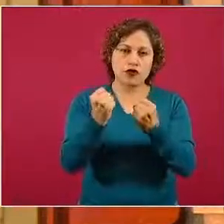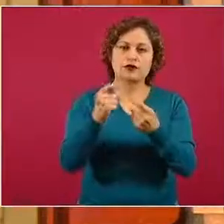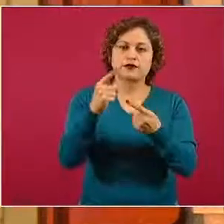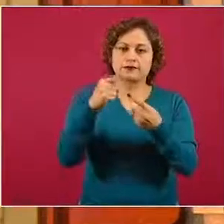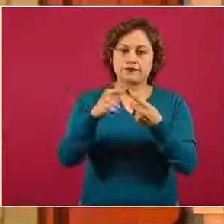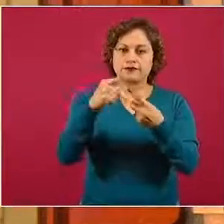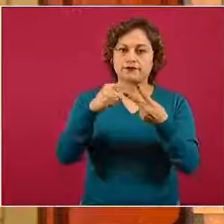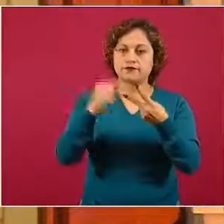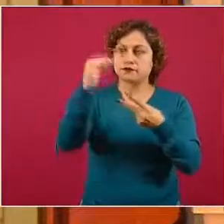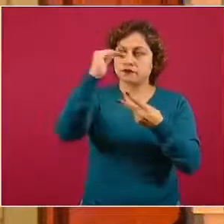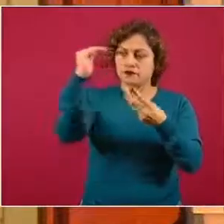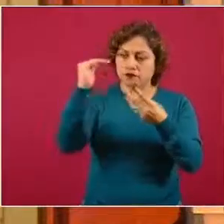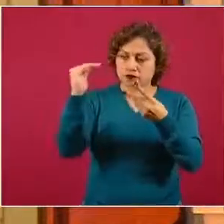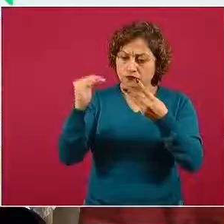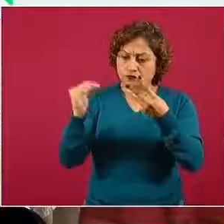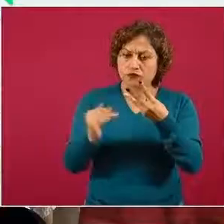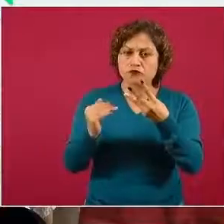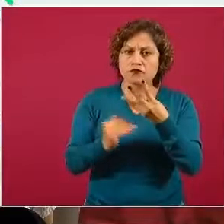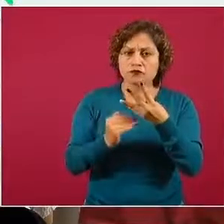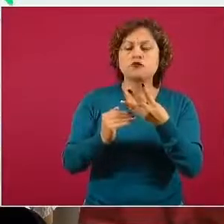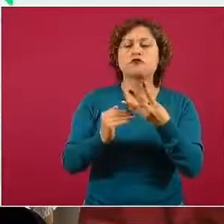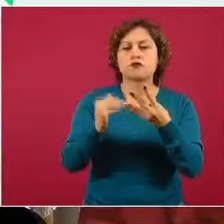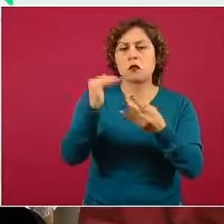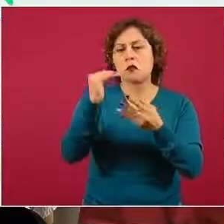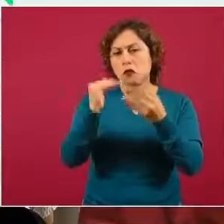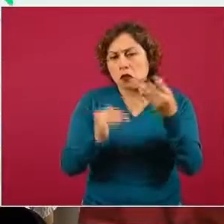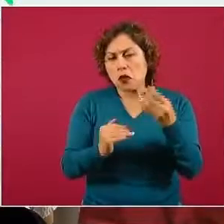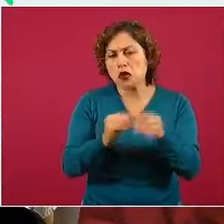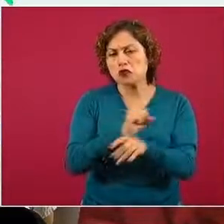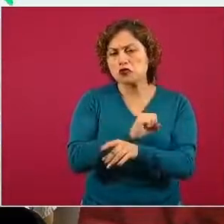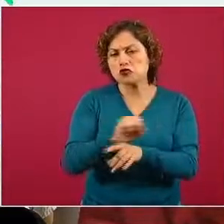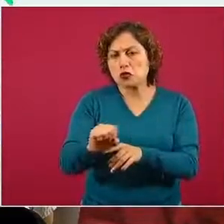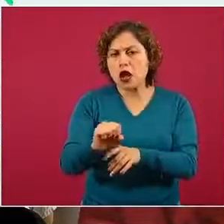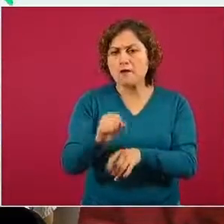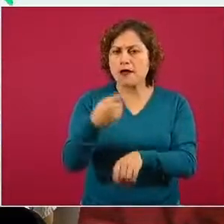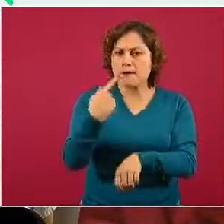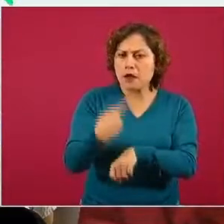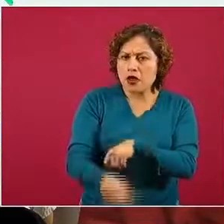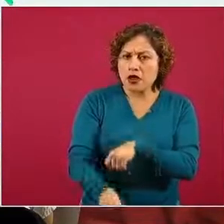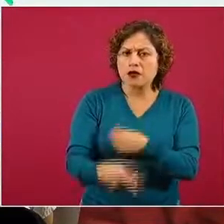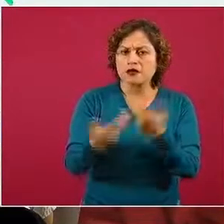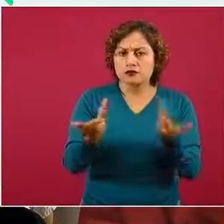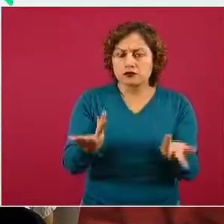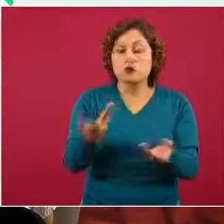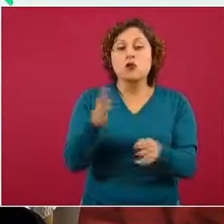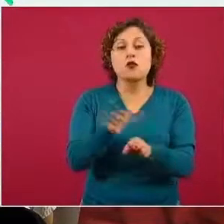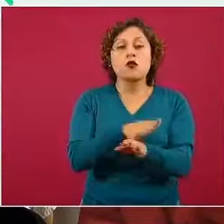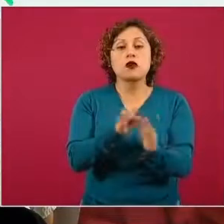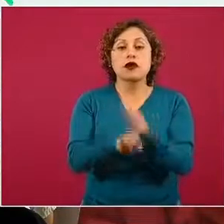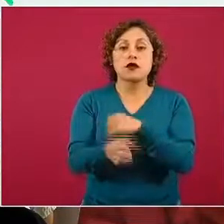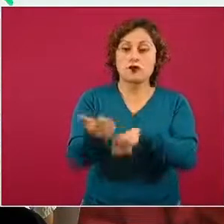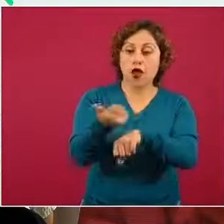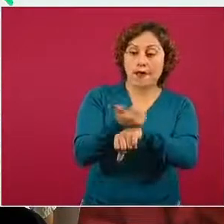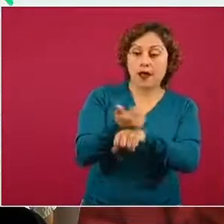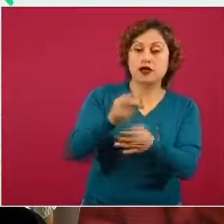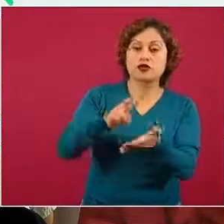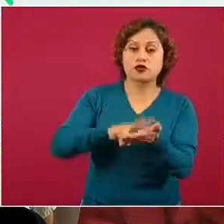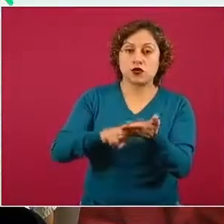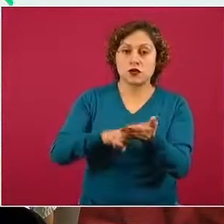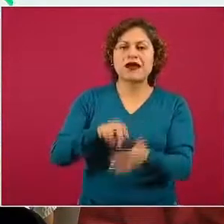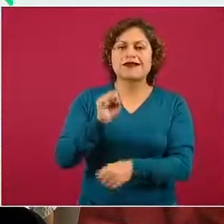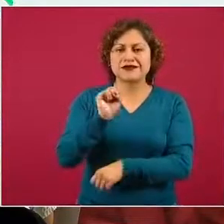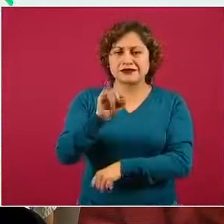más bajos, como sería el moderado y el riesgo bajo, que es el verde y que es el amarillo, no significa que no hay riesgo, su mismo nombre lo